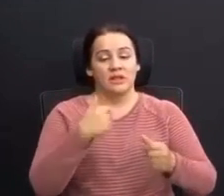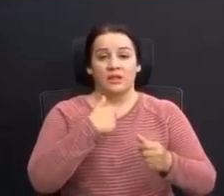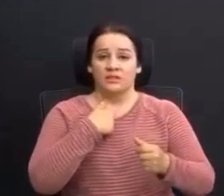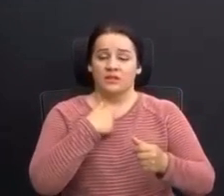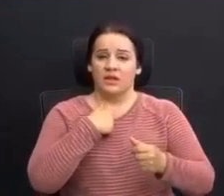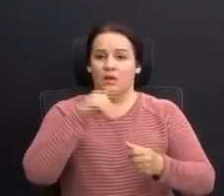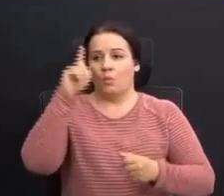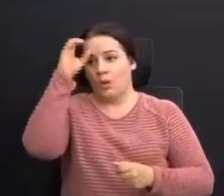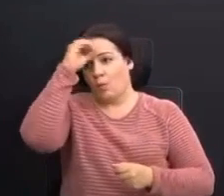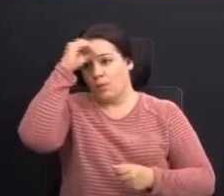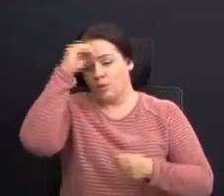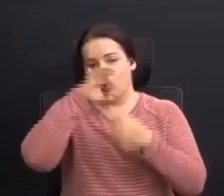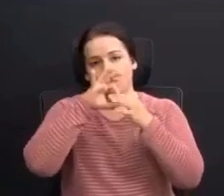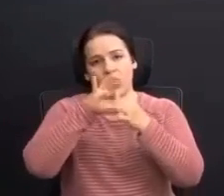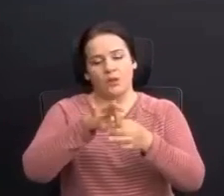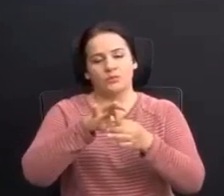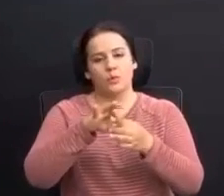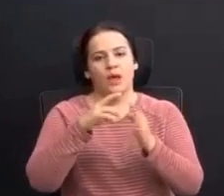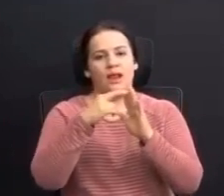fiscal,